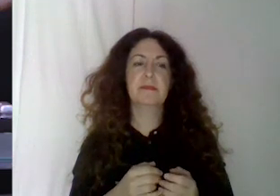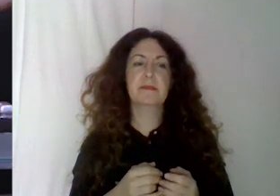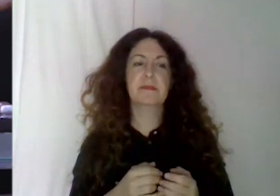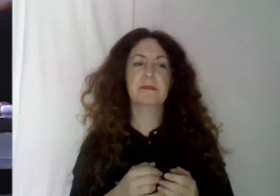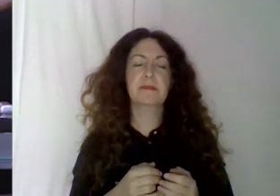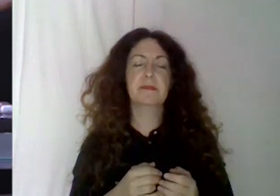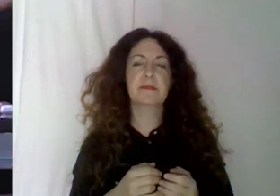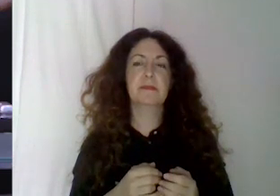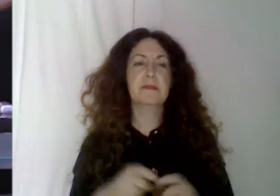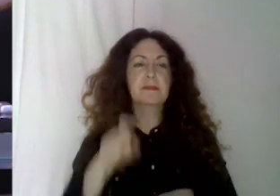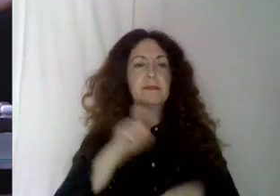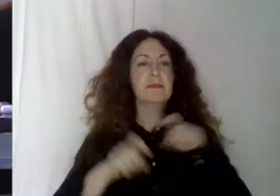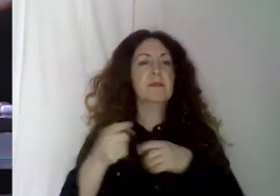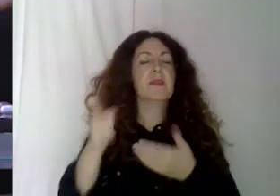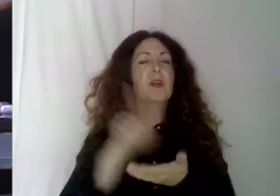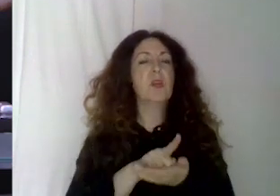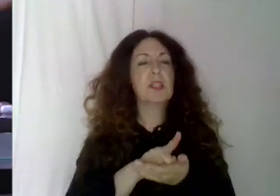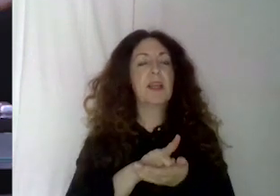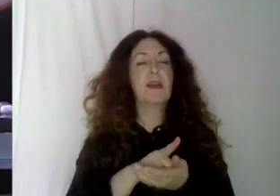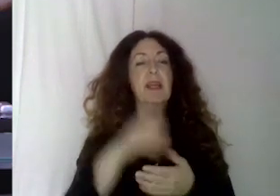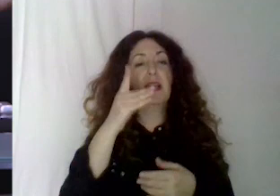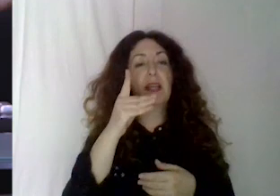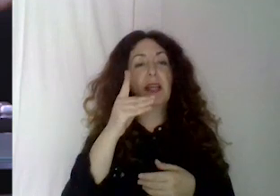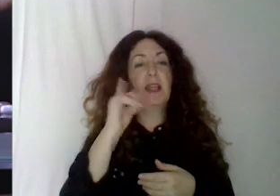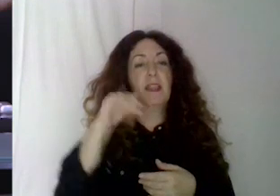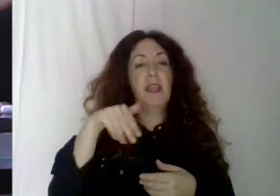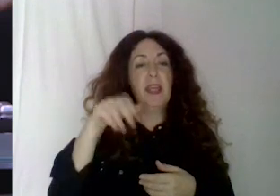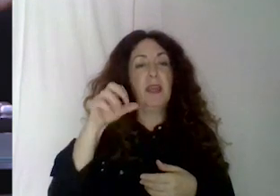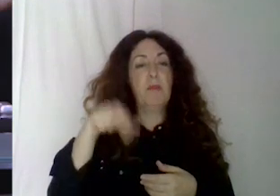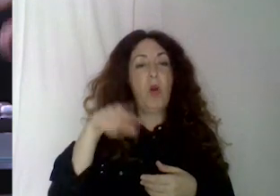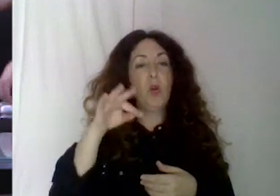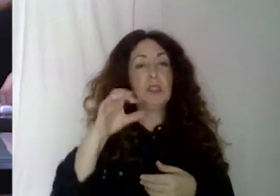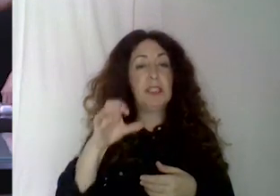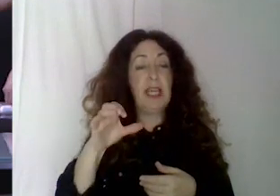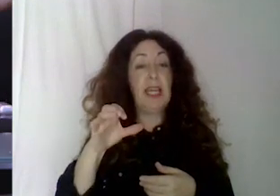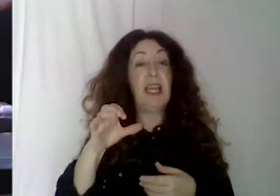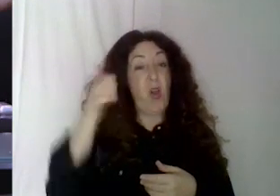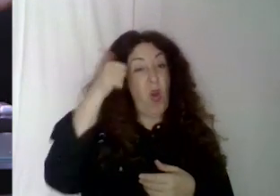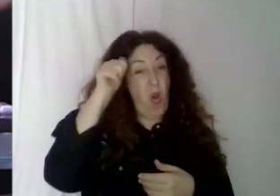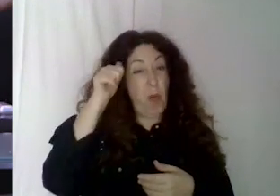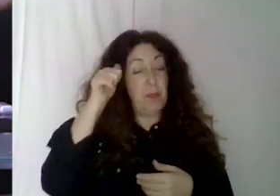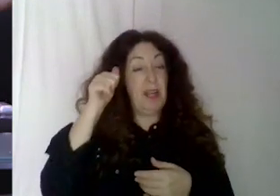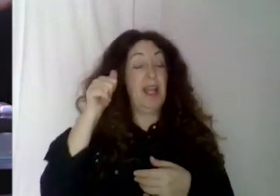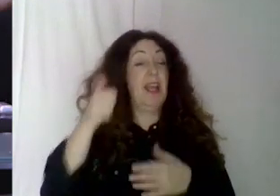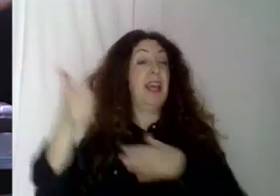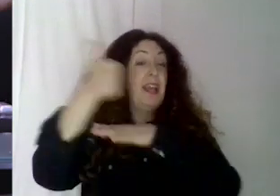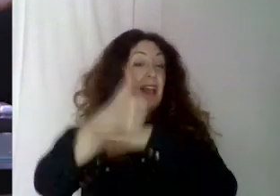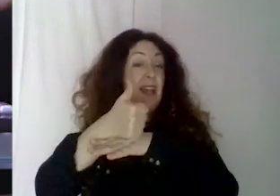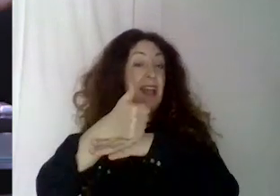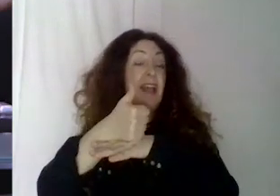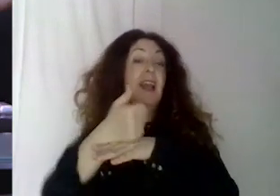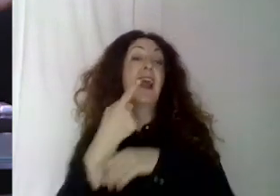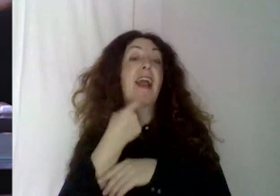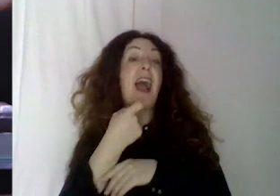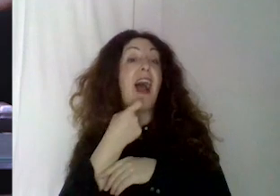Entonces le dice a Caravaggio, tengo que encargar, en estos momentos está construyéndose San Luis de los Franceses, en Roma,